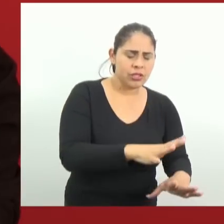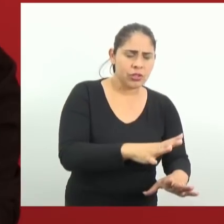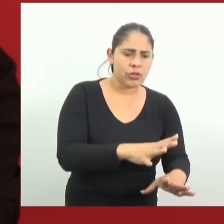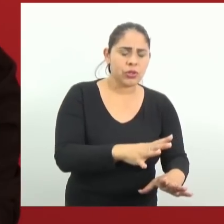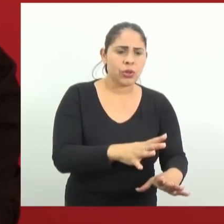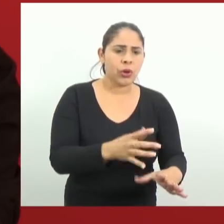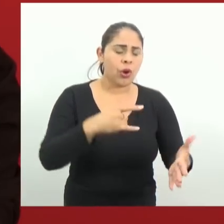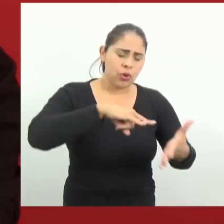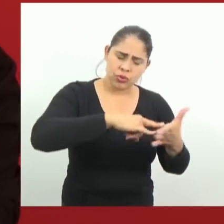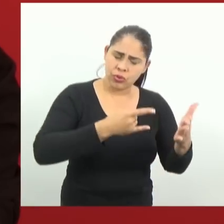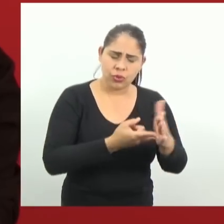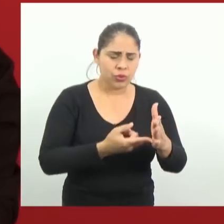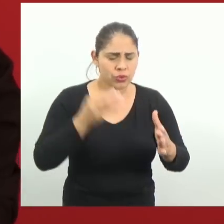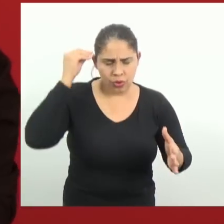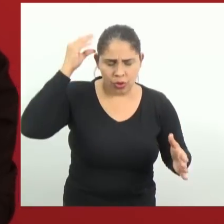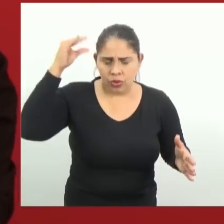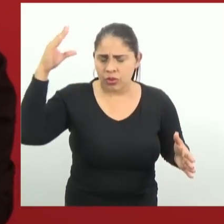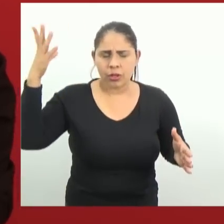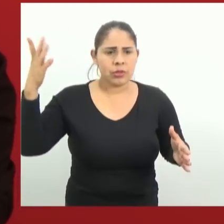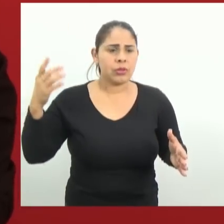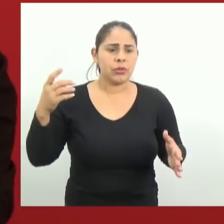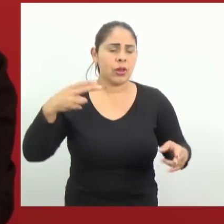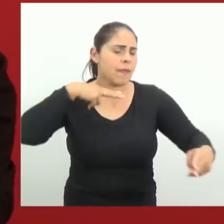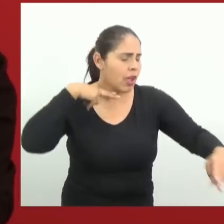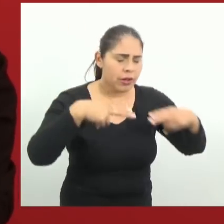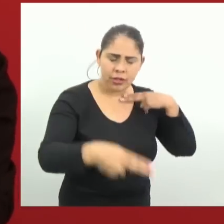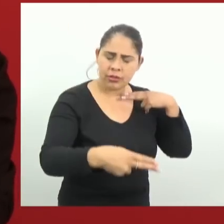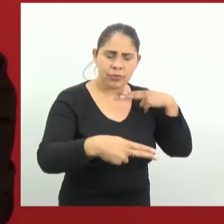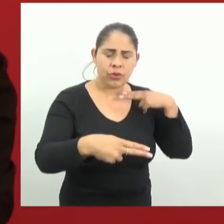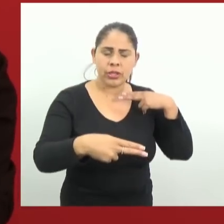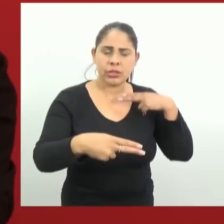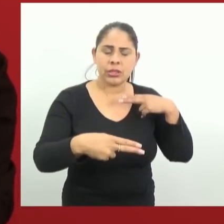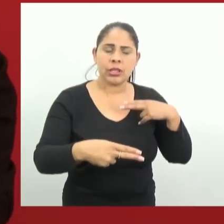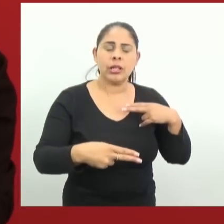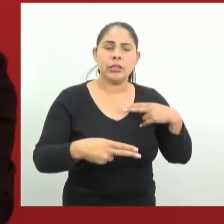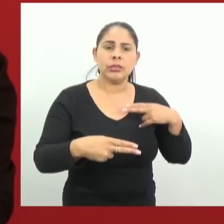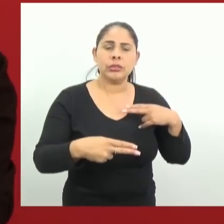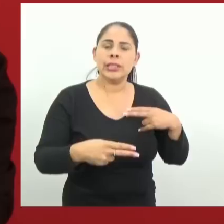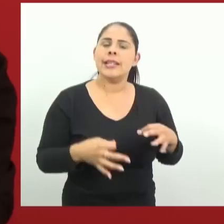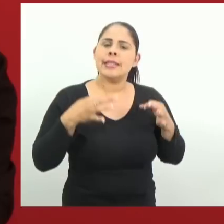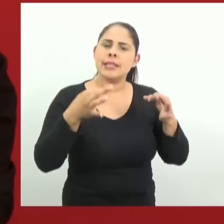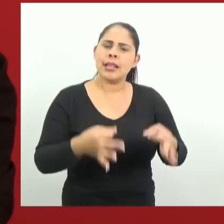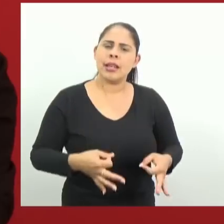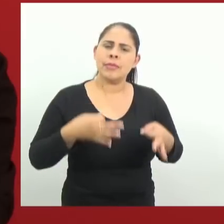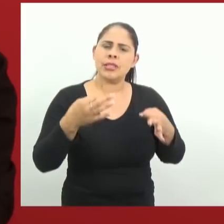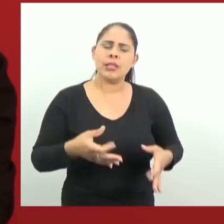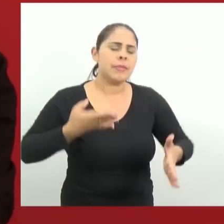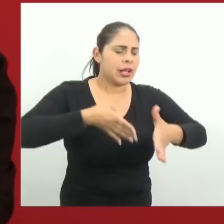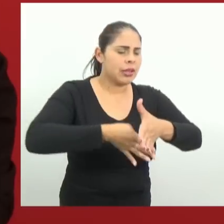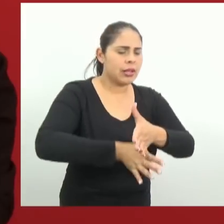sabiduría, o una respuesta, siempre lo hace a través de la palabra.